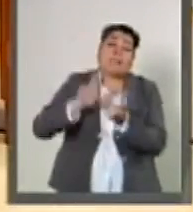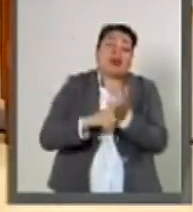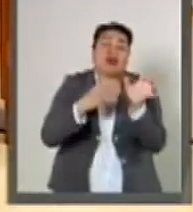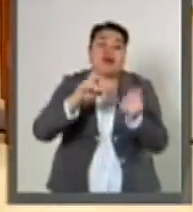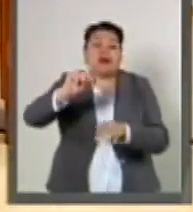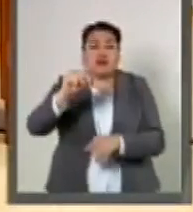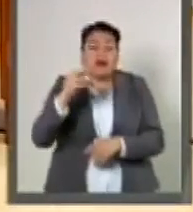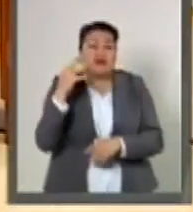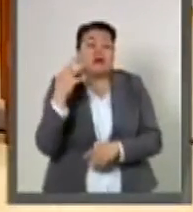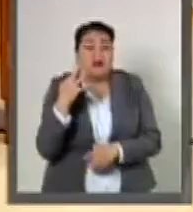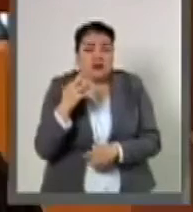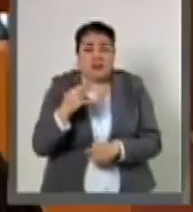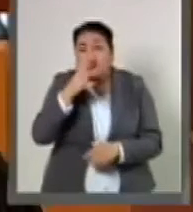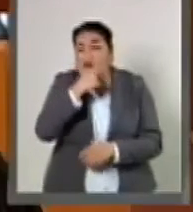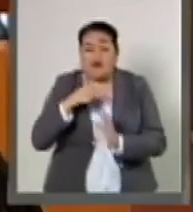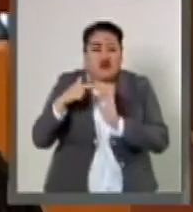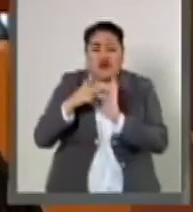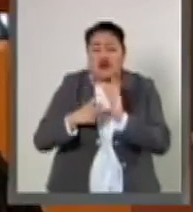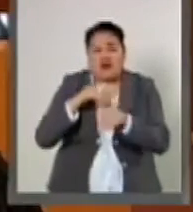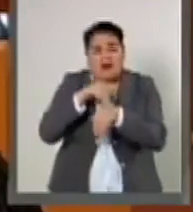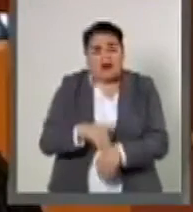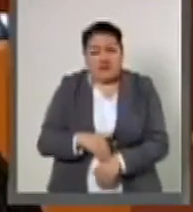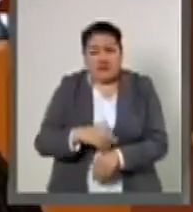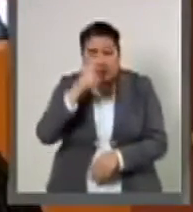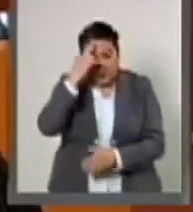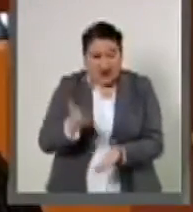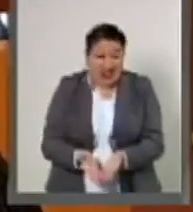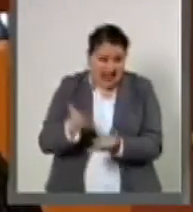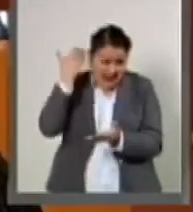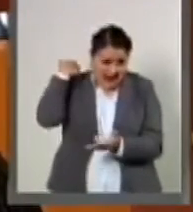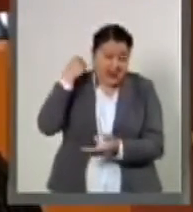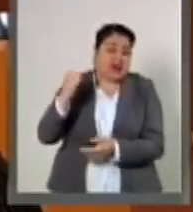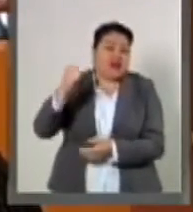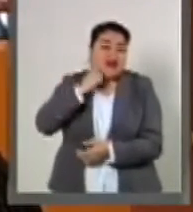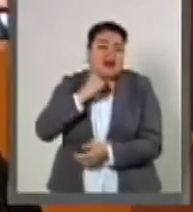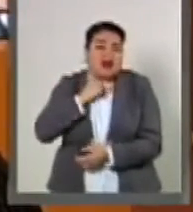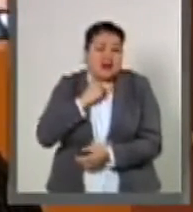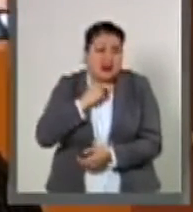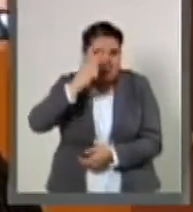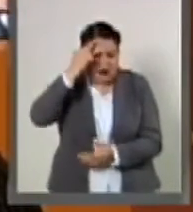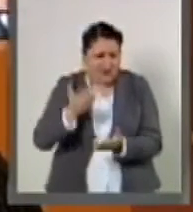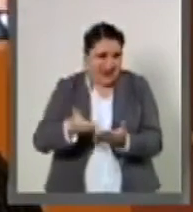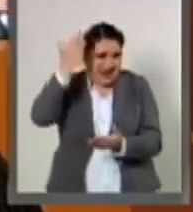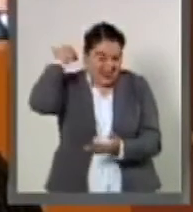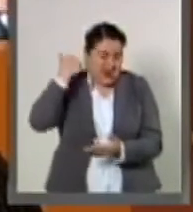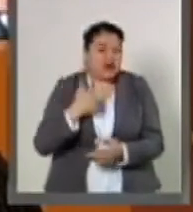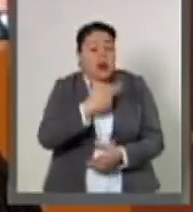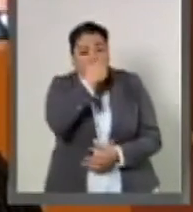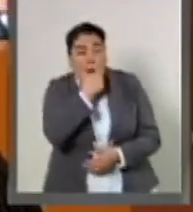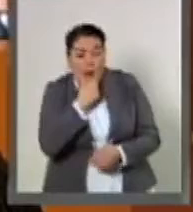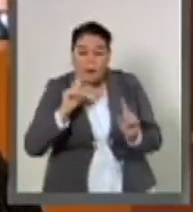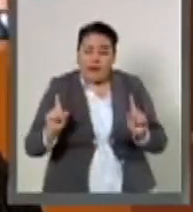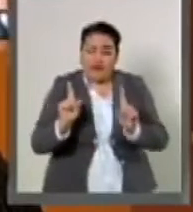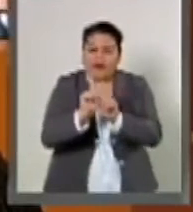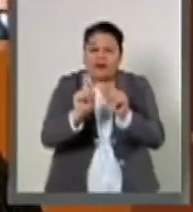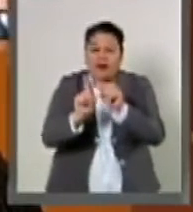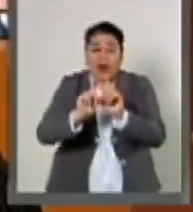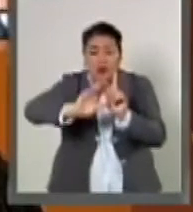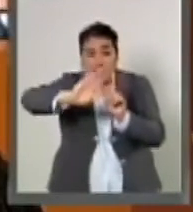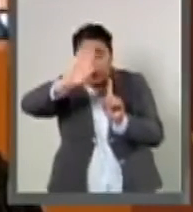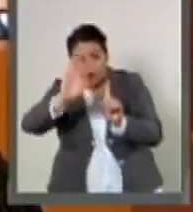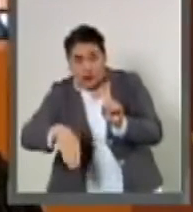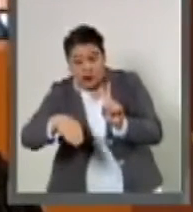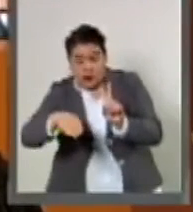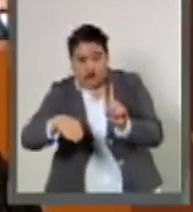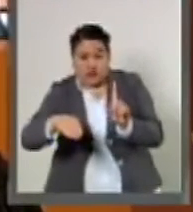Esta ley señala que el legislador impuso a los cónyuges varones que están en su misma situación, de hecho que